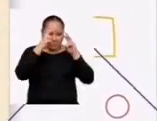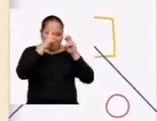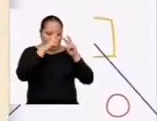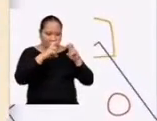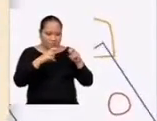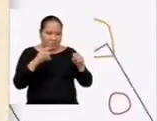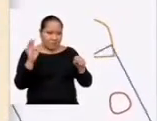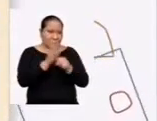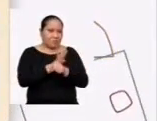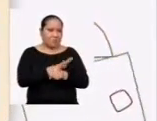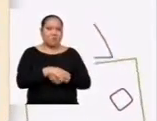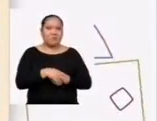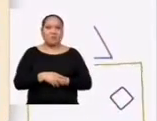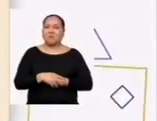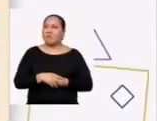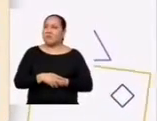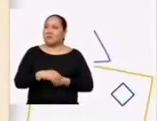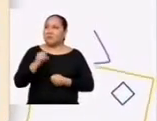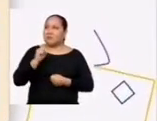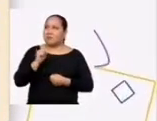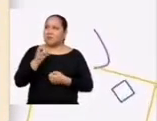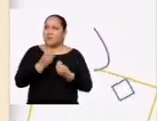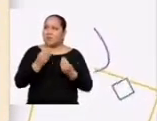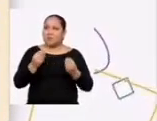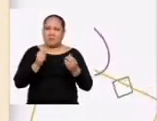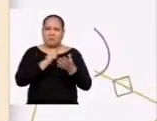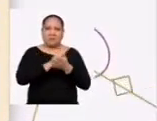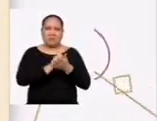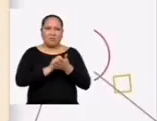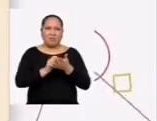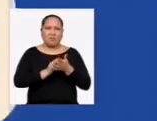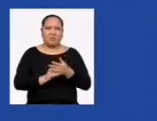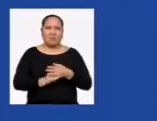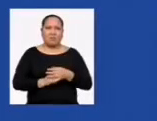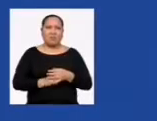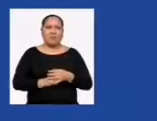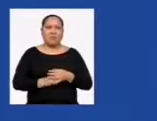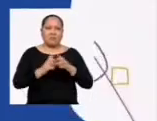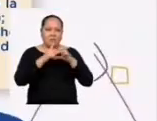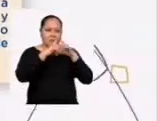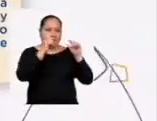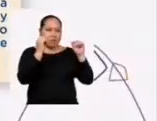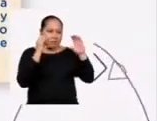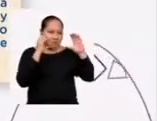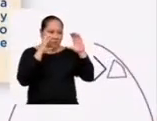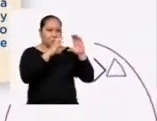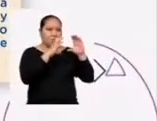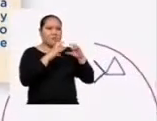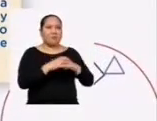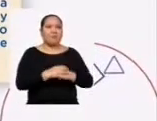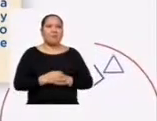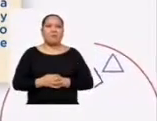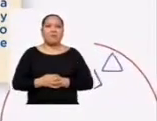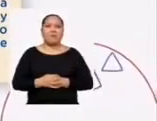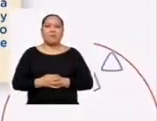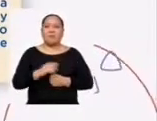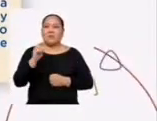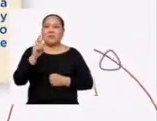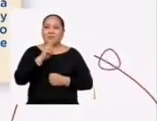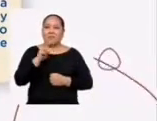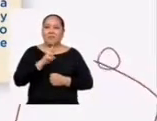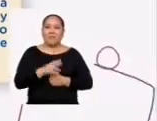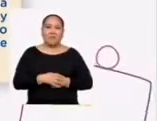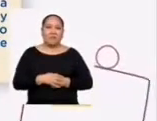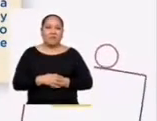analizarlo completo. Ya, pero es mucho texto. Voy a hacerle zoom al primer párrafo. Listo, ahora sí, leamos el